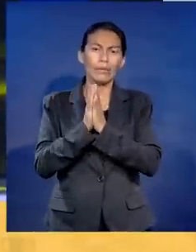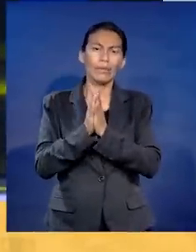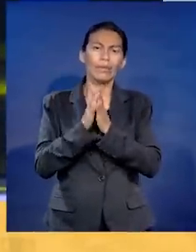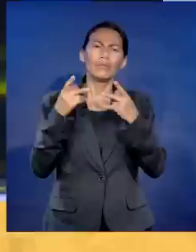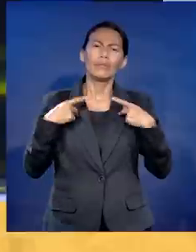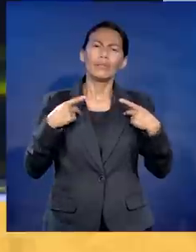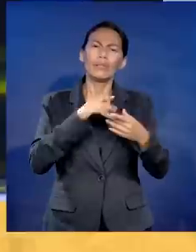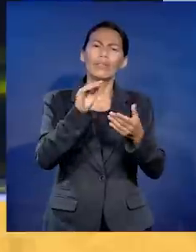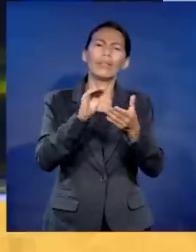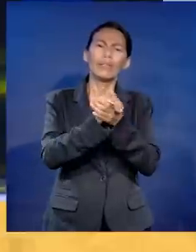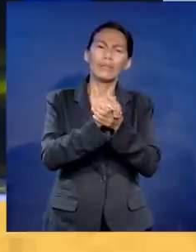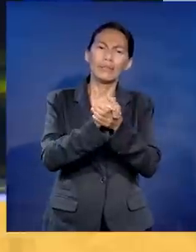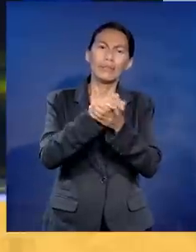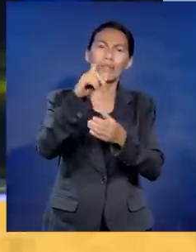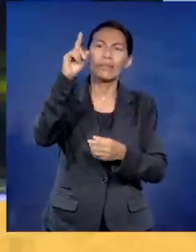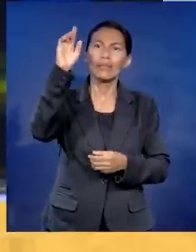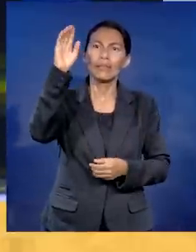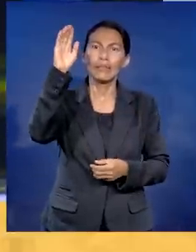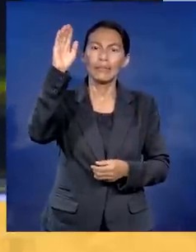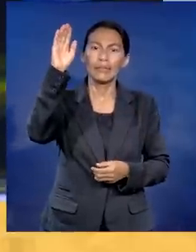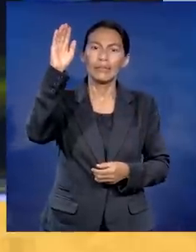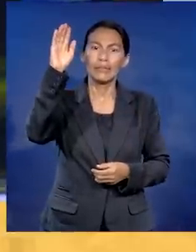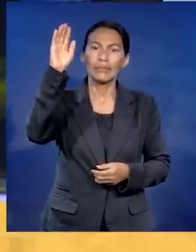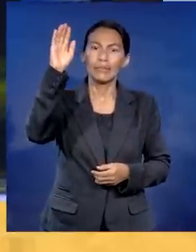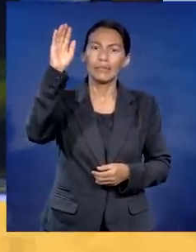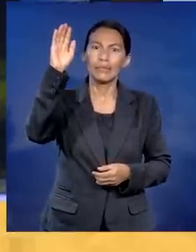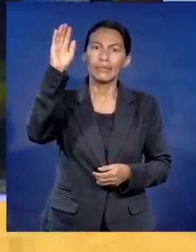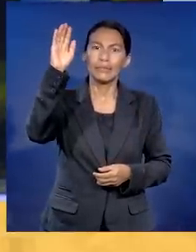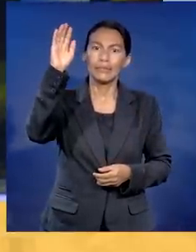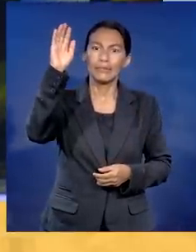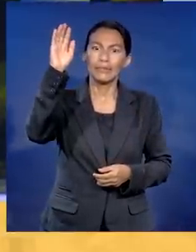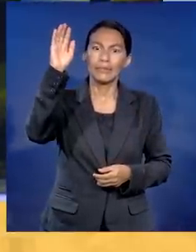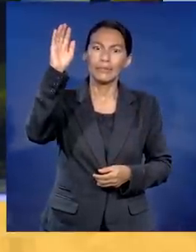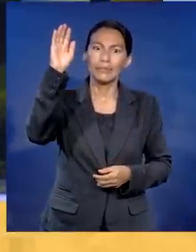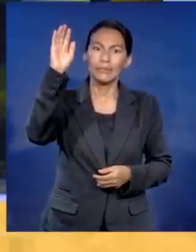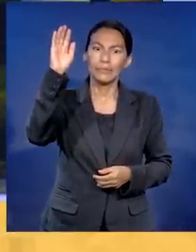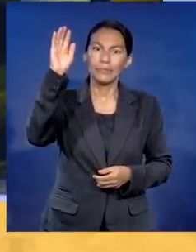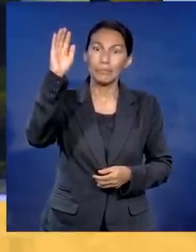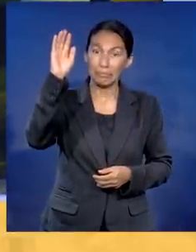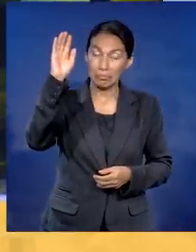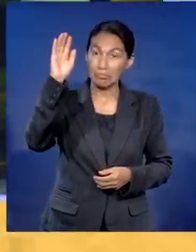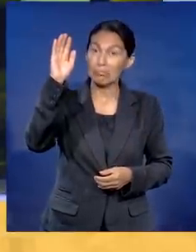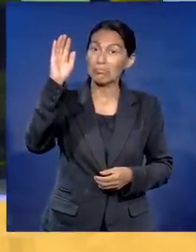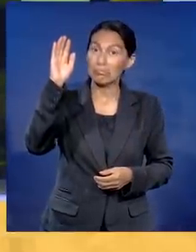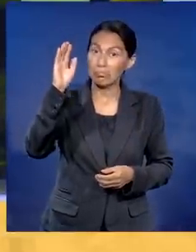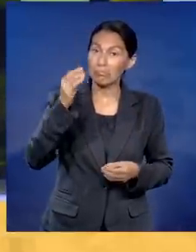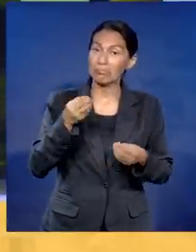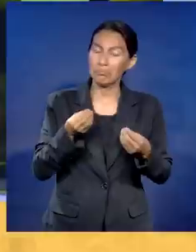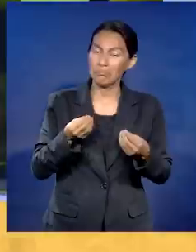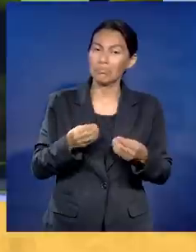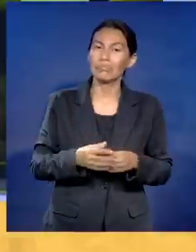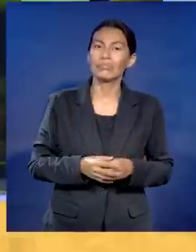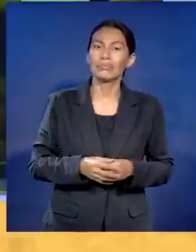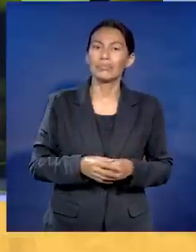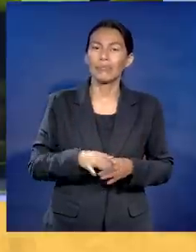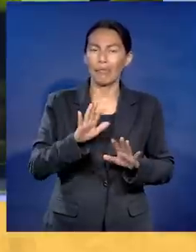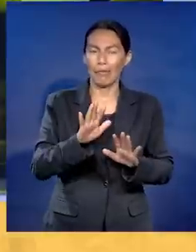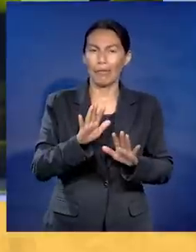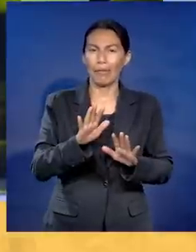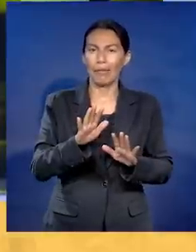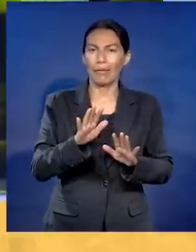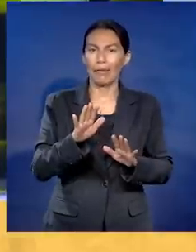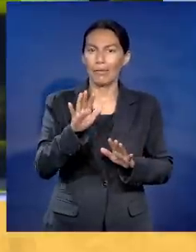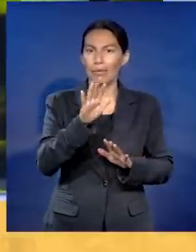casados. A ver, levante su mano aquí todos los que están casados. Arriba, por favor. Hay una buena cantidad.